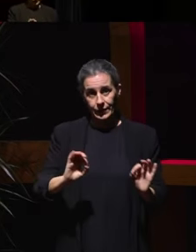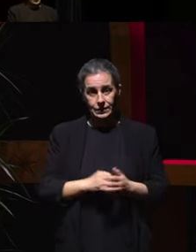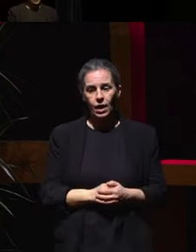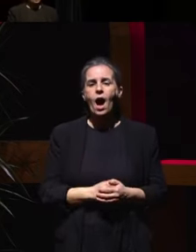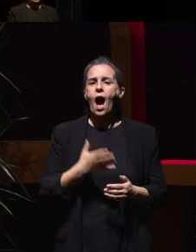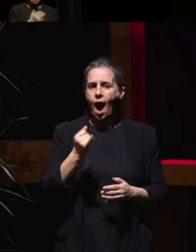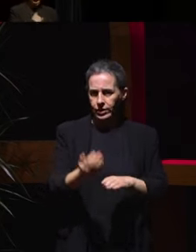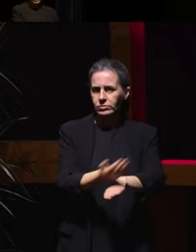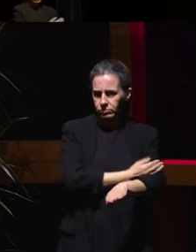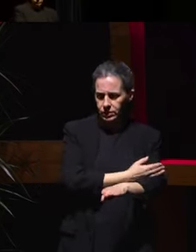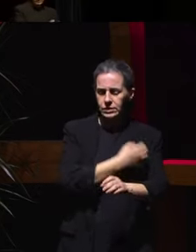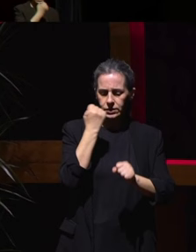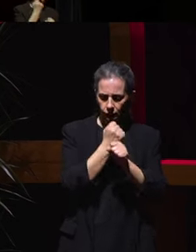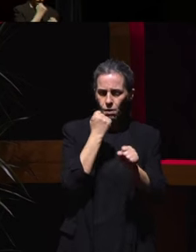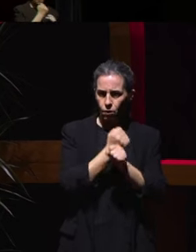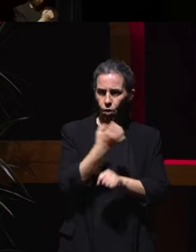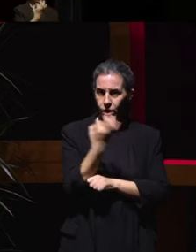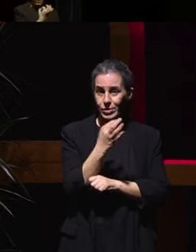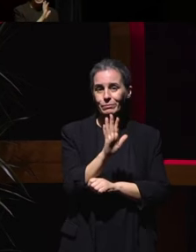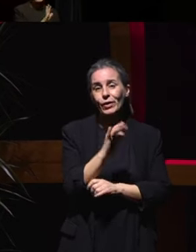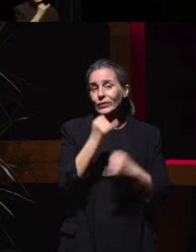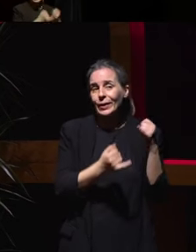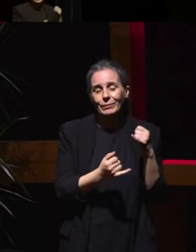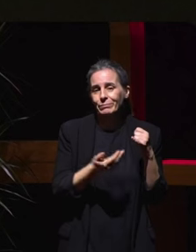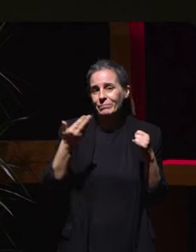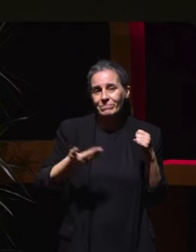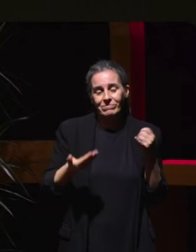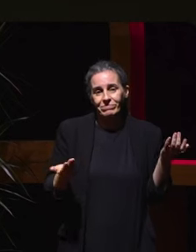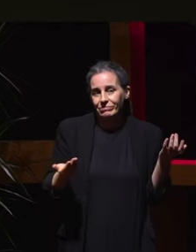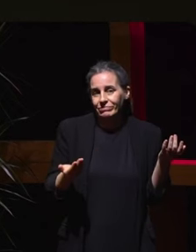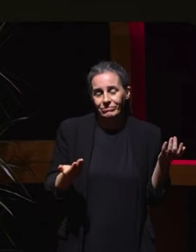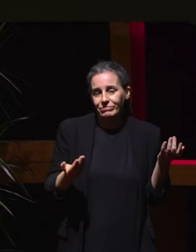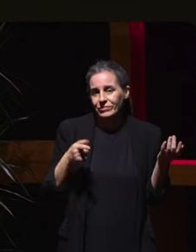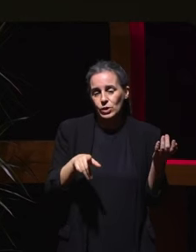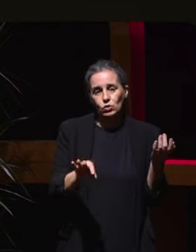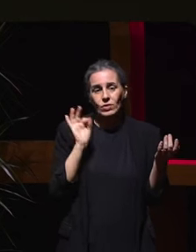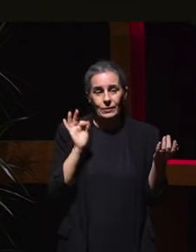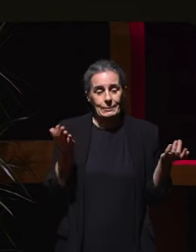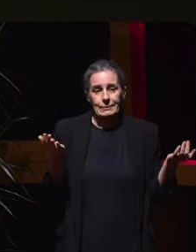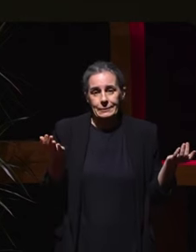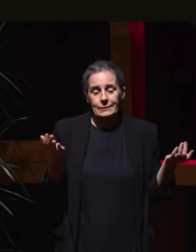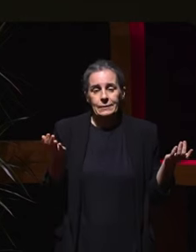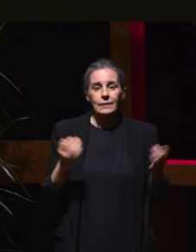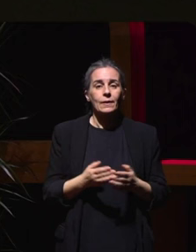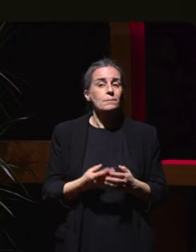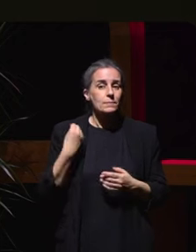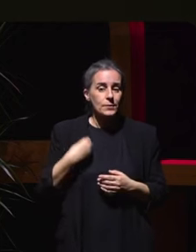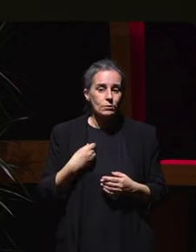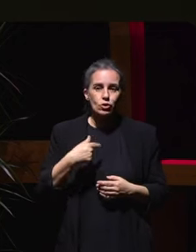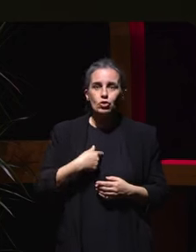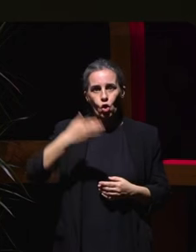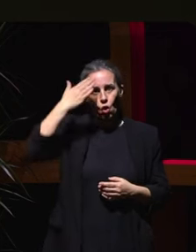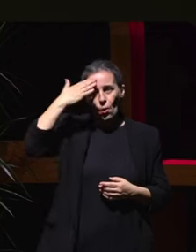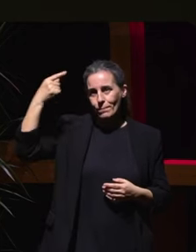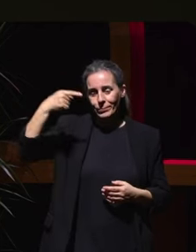mucho trabajo detrás, pero ahí radica para mí el principal problema y la evolución. La verdad, no quiero ser